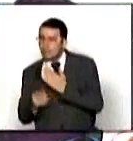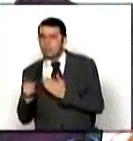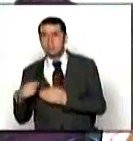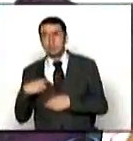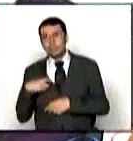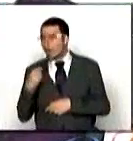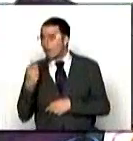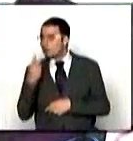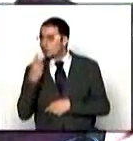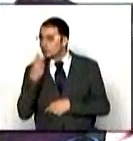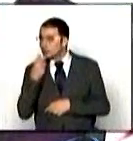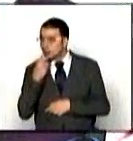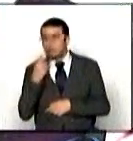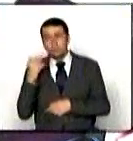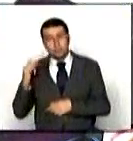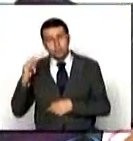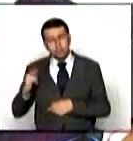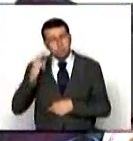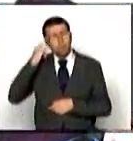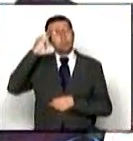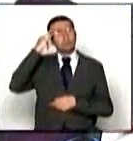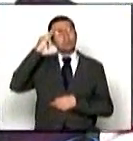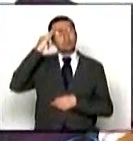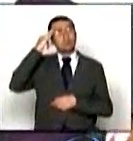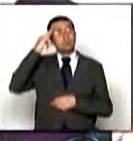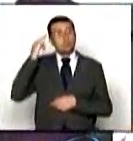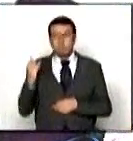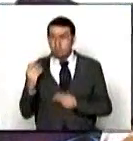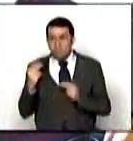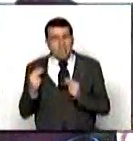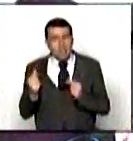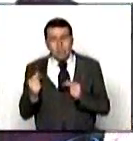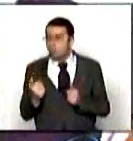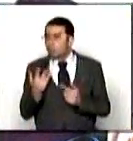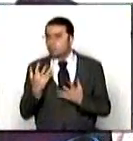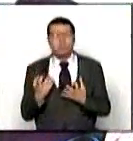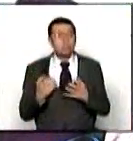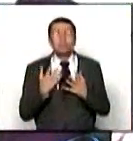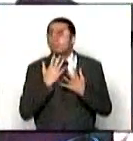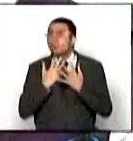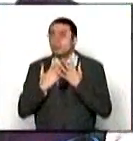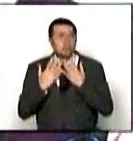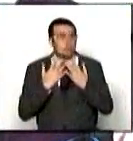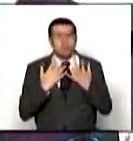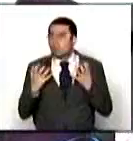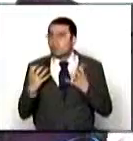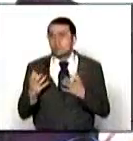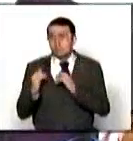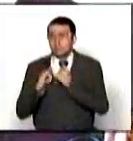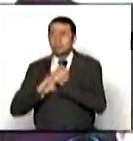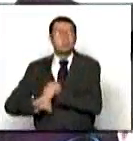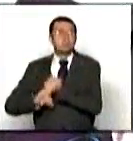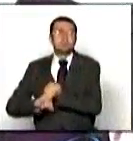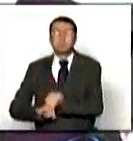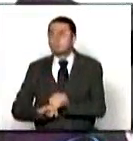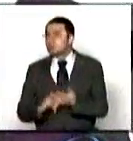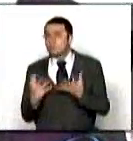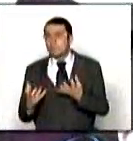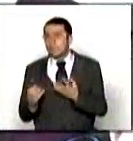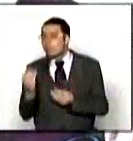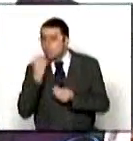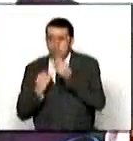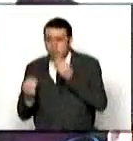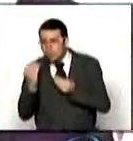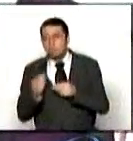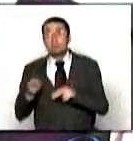cuando se absorben llegan al cerebro y en el cerebro generan respuestas de ansiedad, de irritabilidad y de dependencia a querer consumir y consumir y consumir.